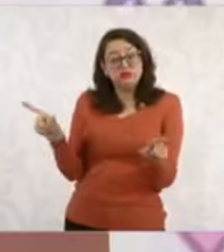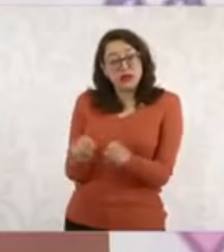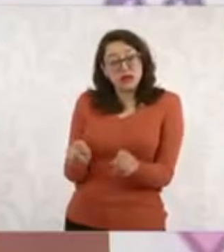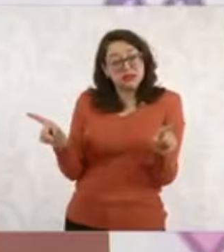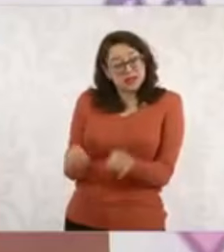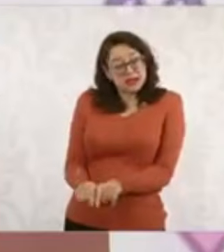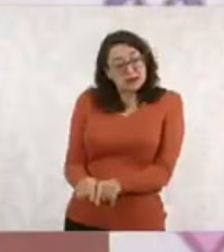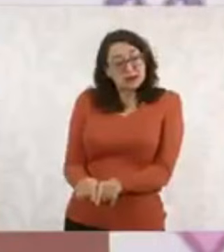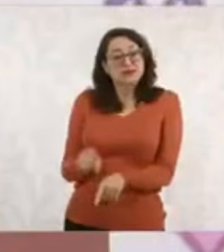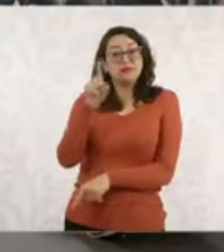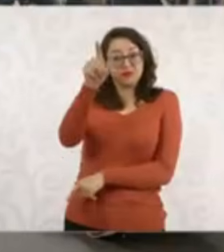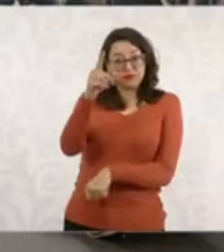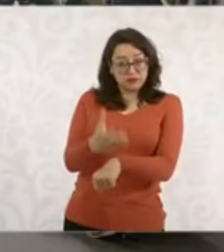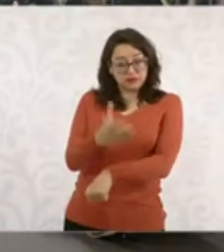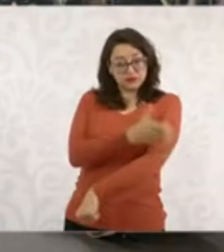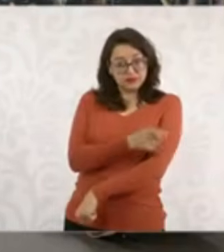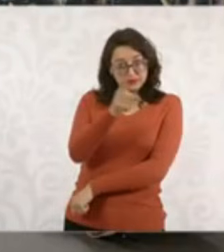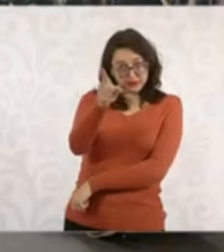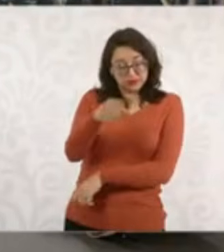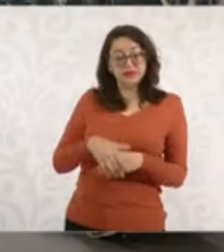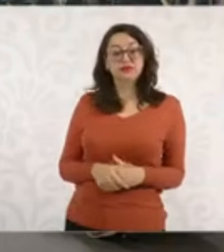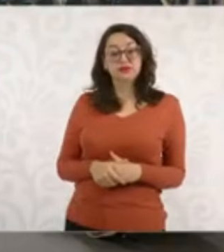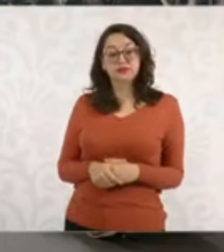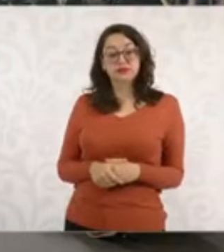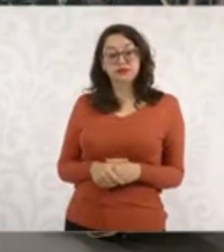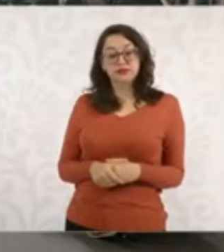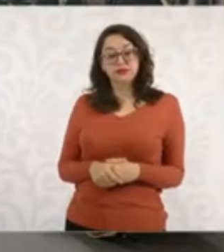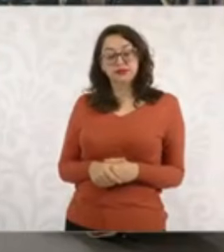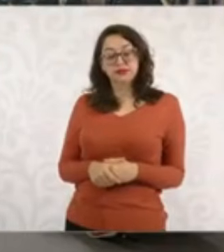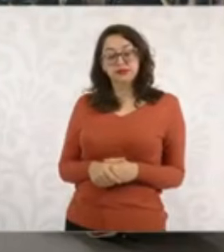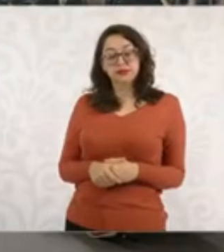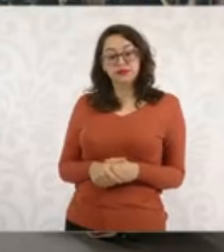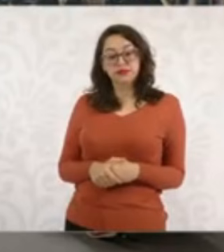A ver, el compañero de allá atrás, porque tú,